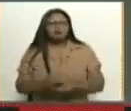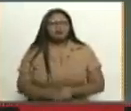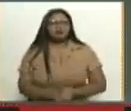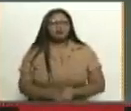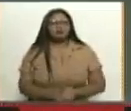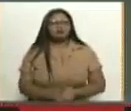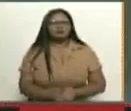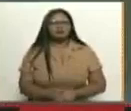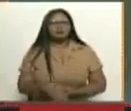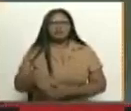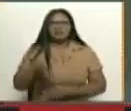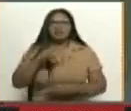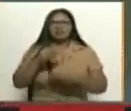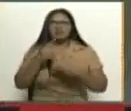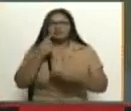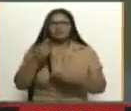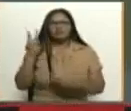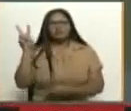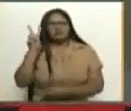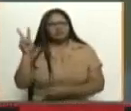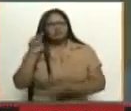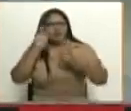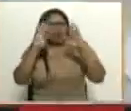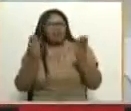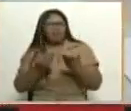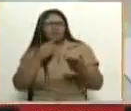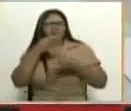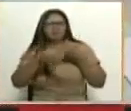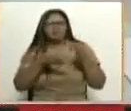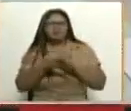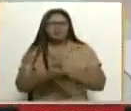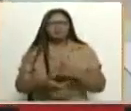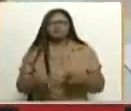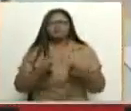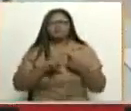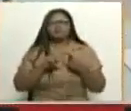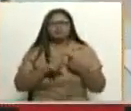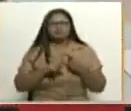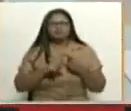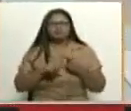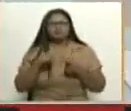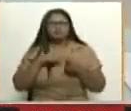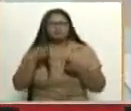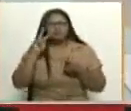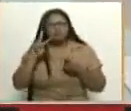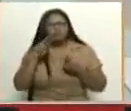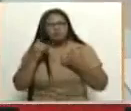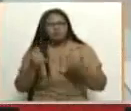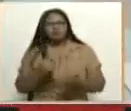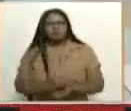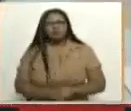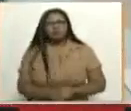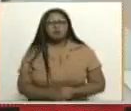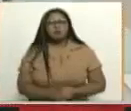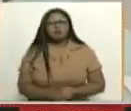diciendo Venezuela al mundo con esta relación? Bueno, mira, hay dos cosas. Primero es la consolidación de ya el